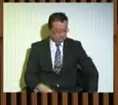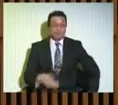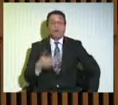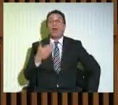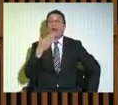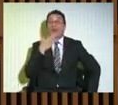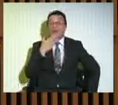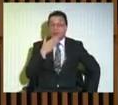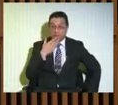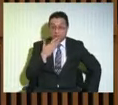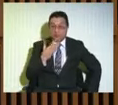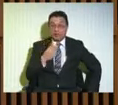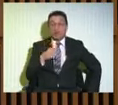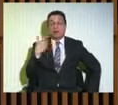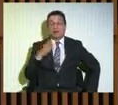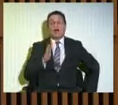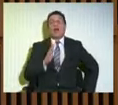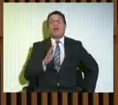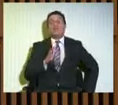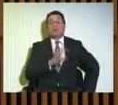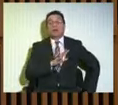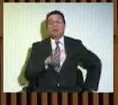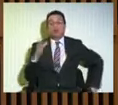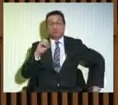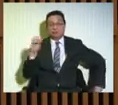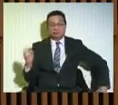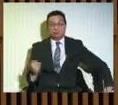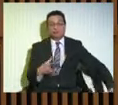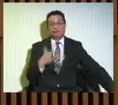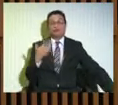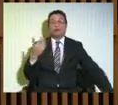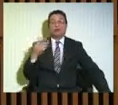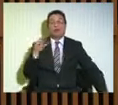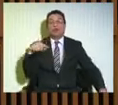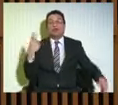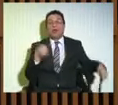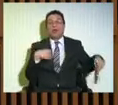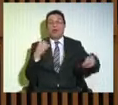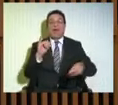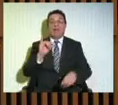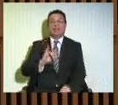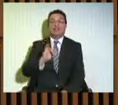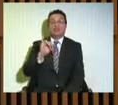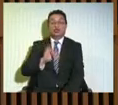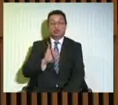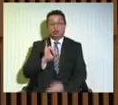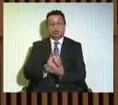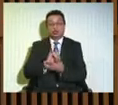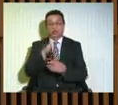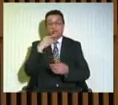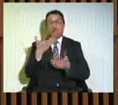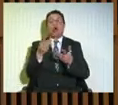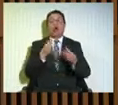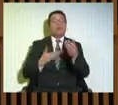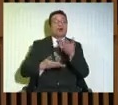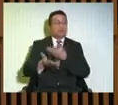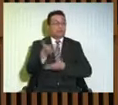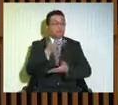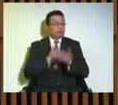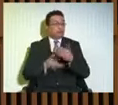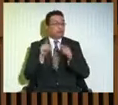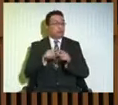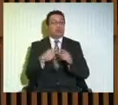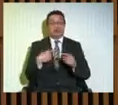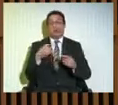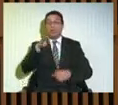También hemos avanzado mucho en la modernización de nuestra institución y la forma como nos relacionamos con